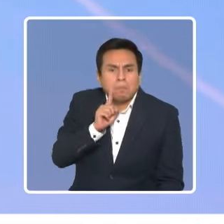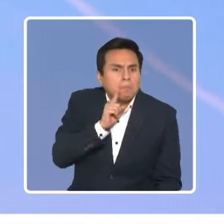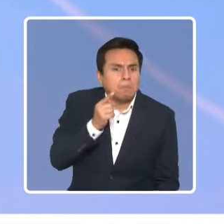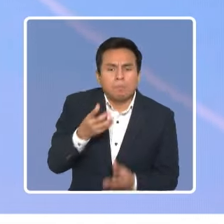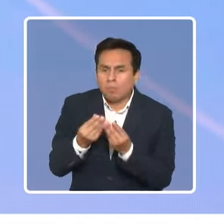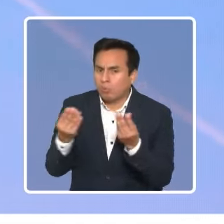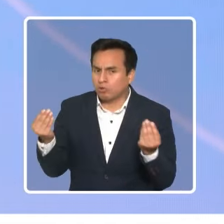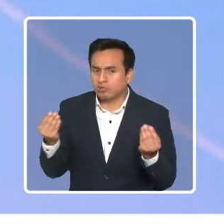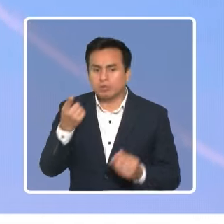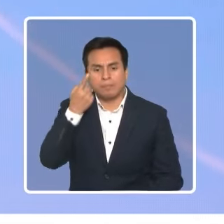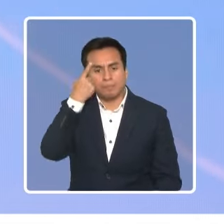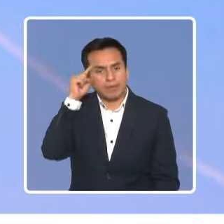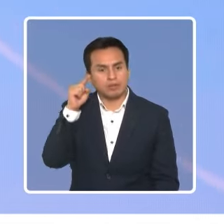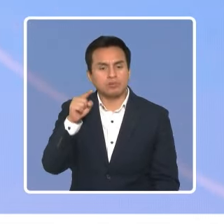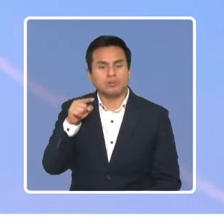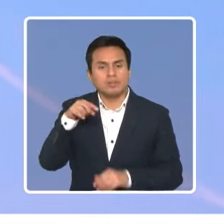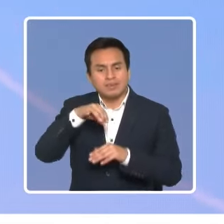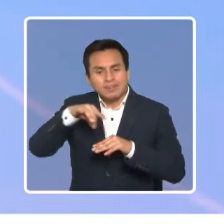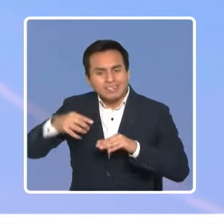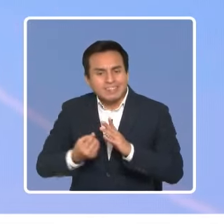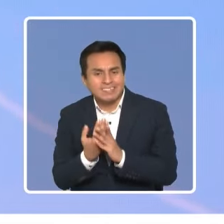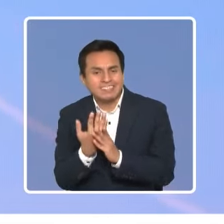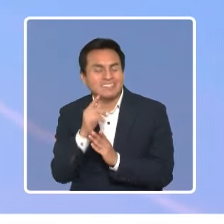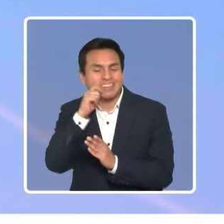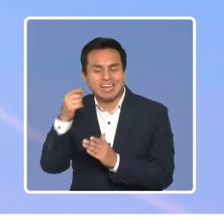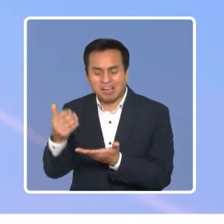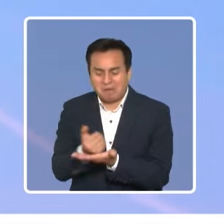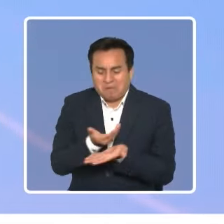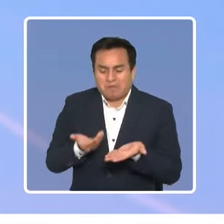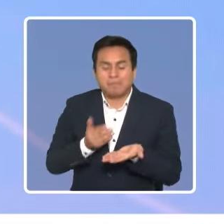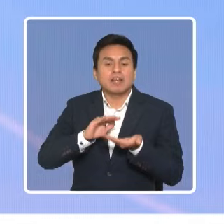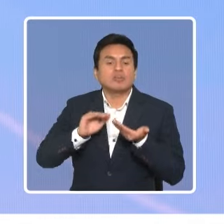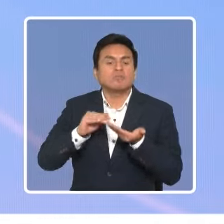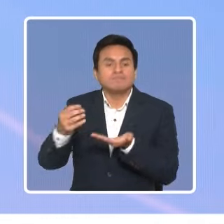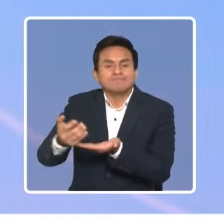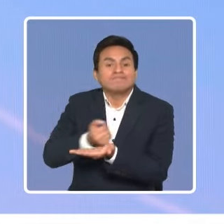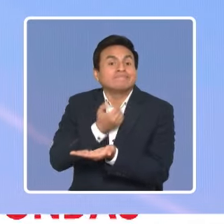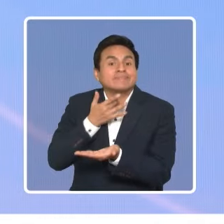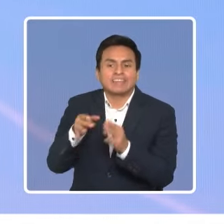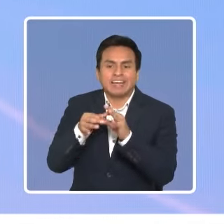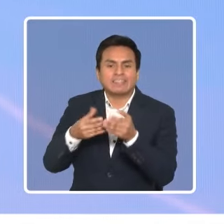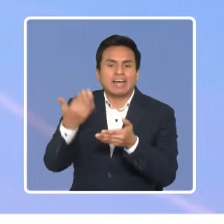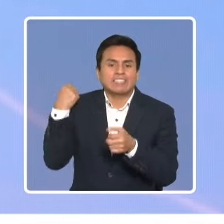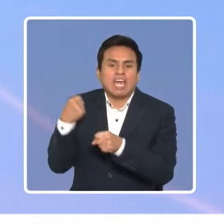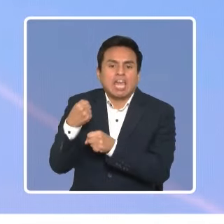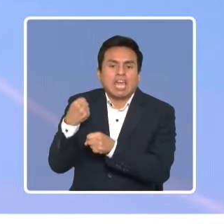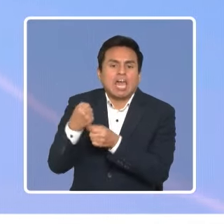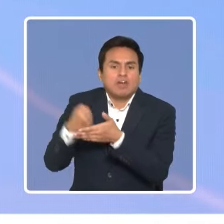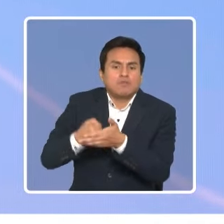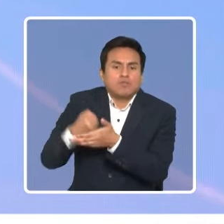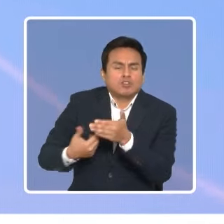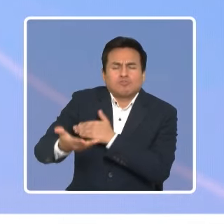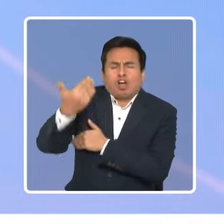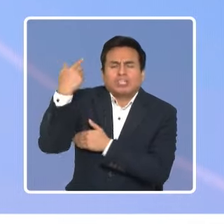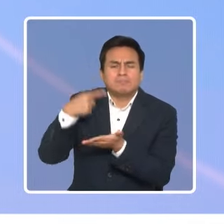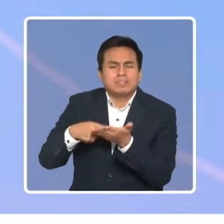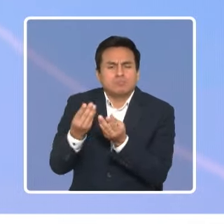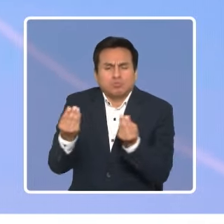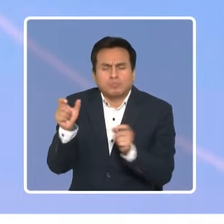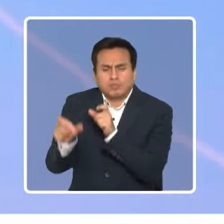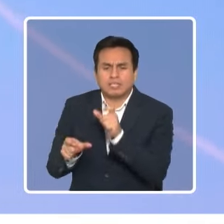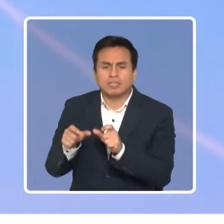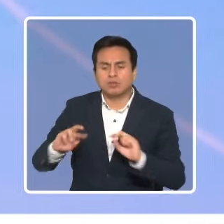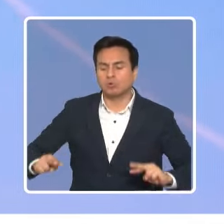nombre. Pero lo que estamos sembrando hoy día, lo que estamos cosechando hoy día, perdón, es gracias al esfuerzo de miles y miles que